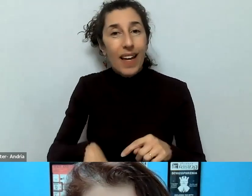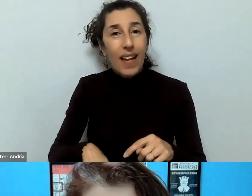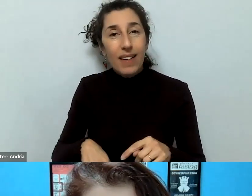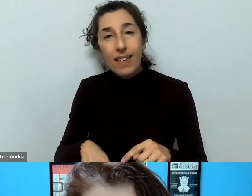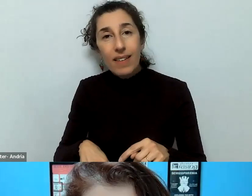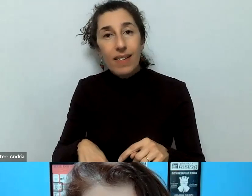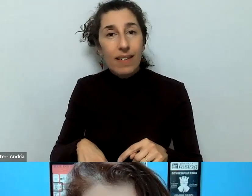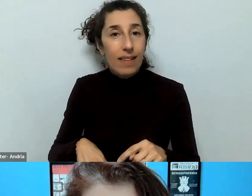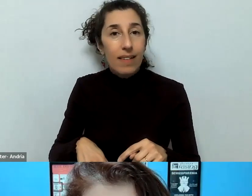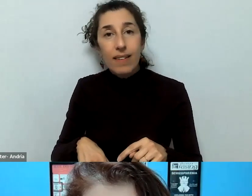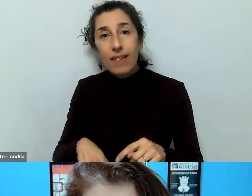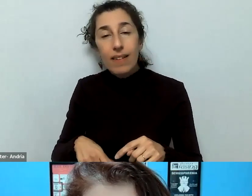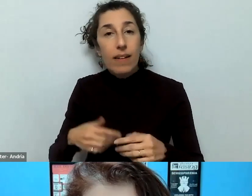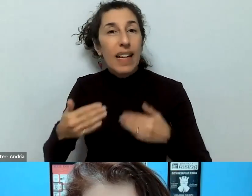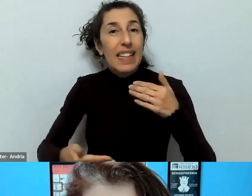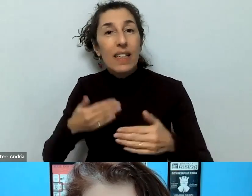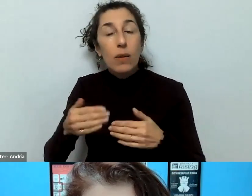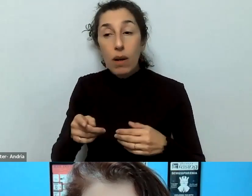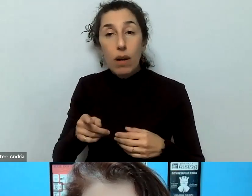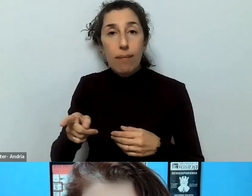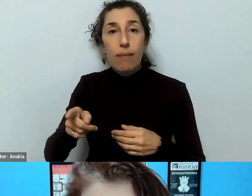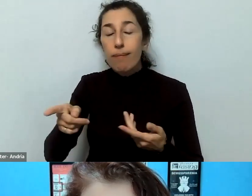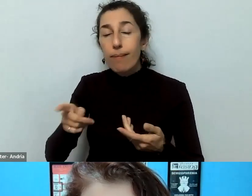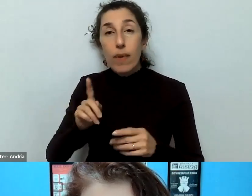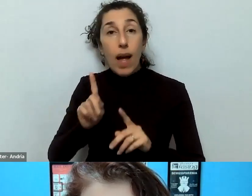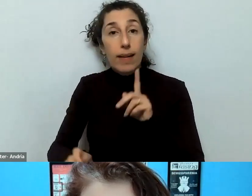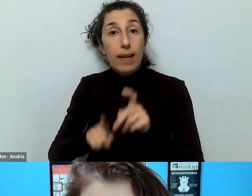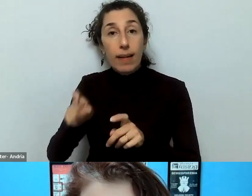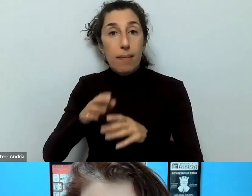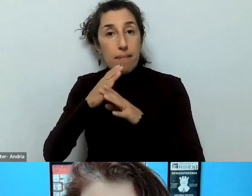¿O las preguntas no están llegando a nada?